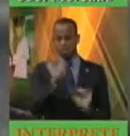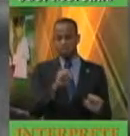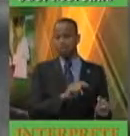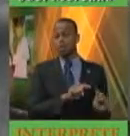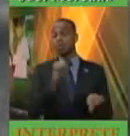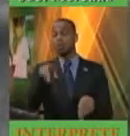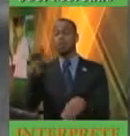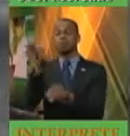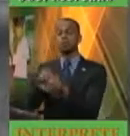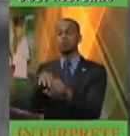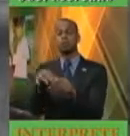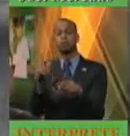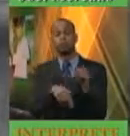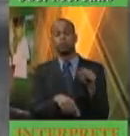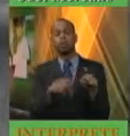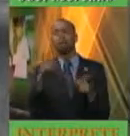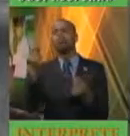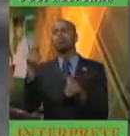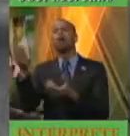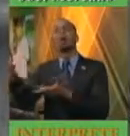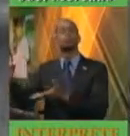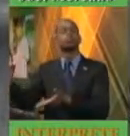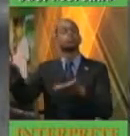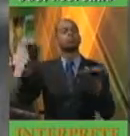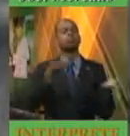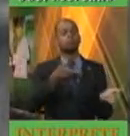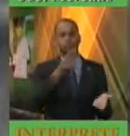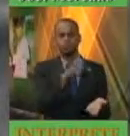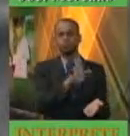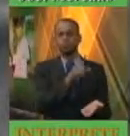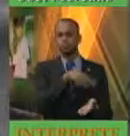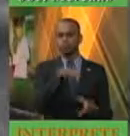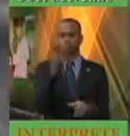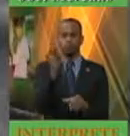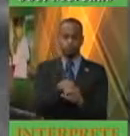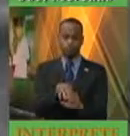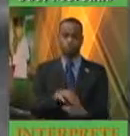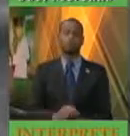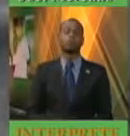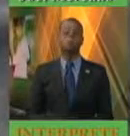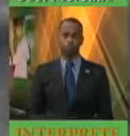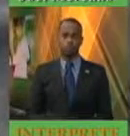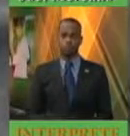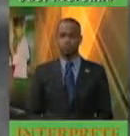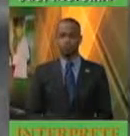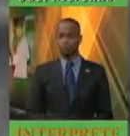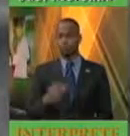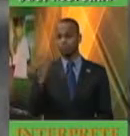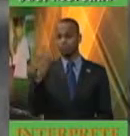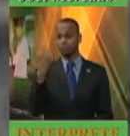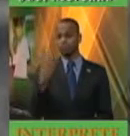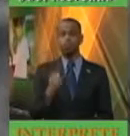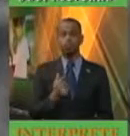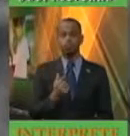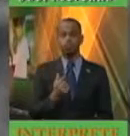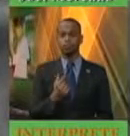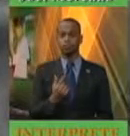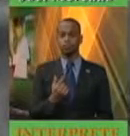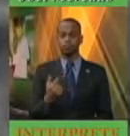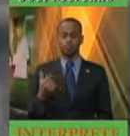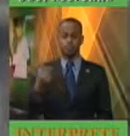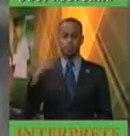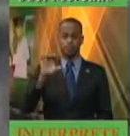de ninguna manera desde su casa. Por supuesto que en próximos